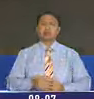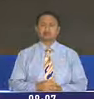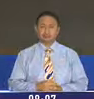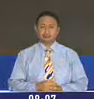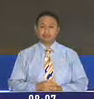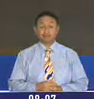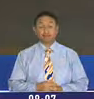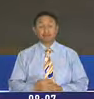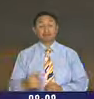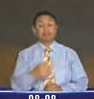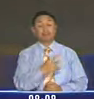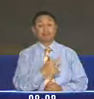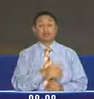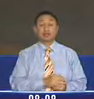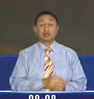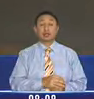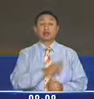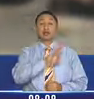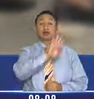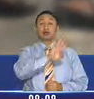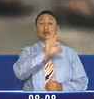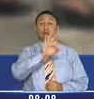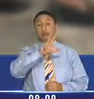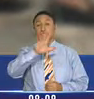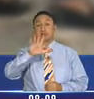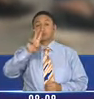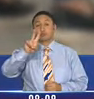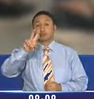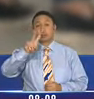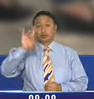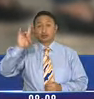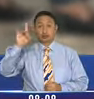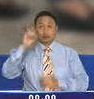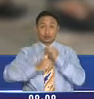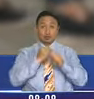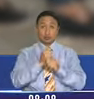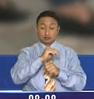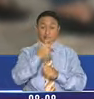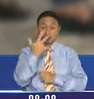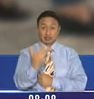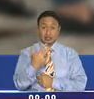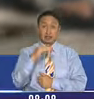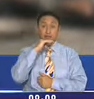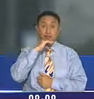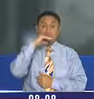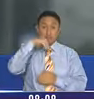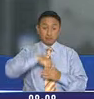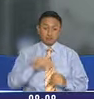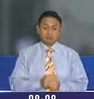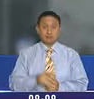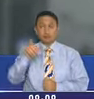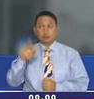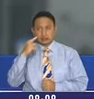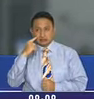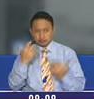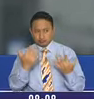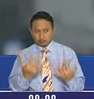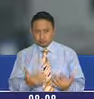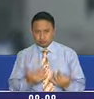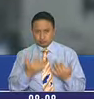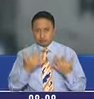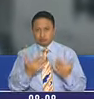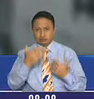Al parecer, los amigos de 49, 35 y 28 años de edad, oriundos de Manabí, eran vigilados de cerca por los pistoleros o